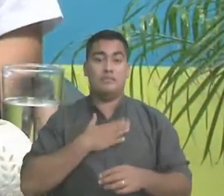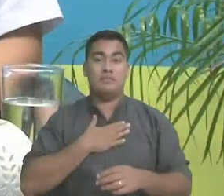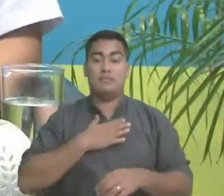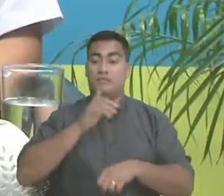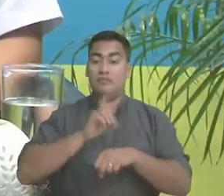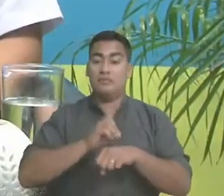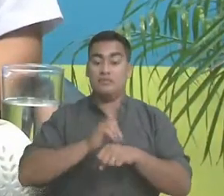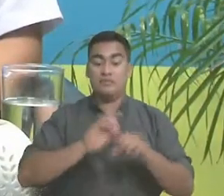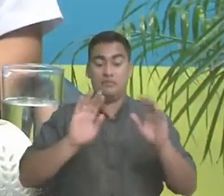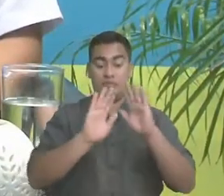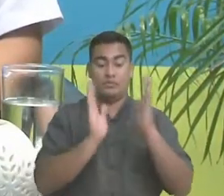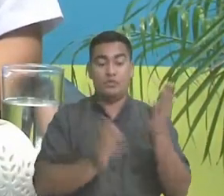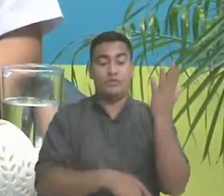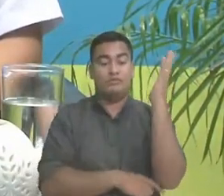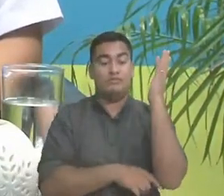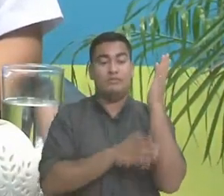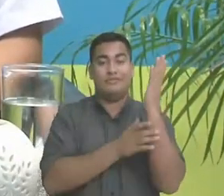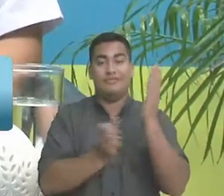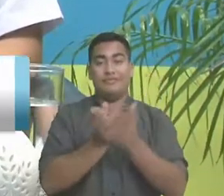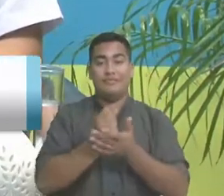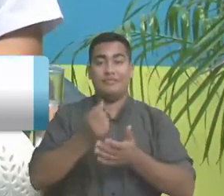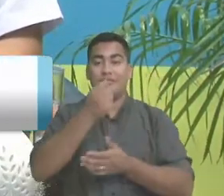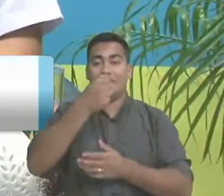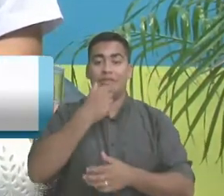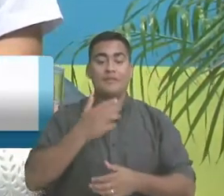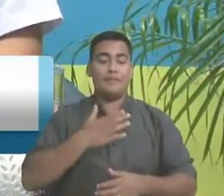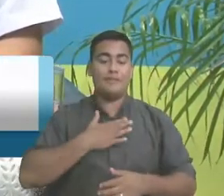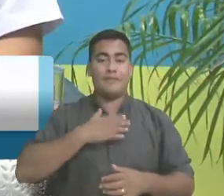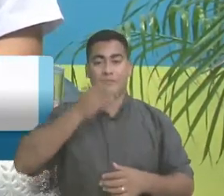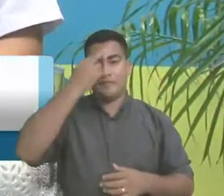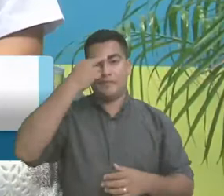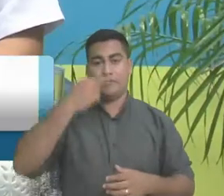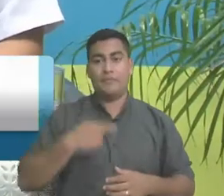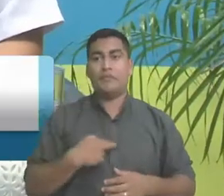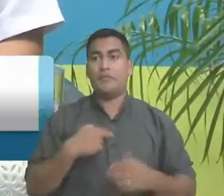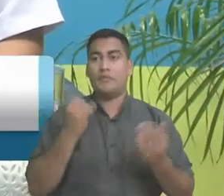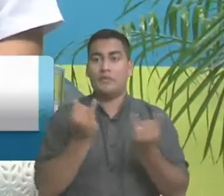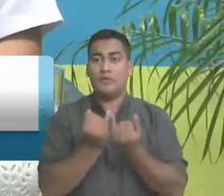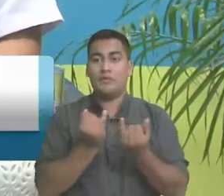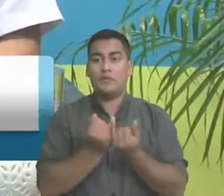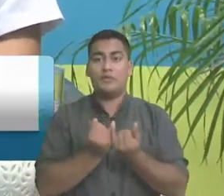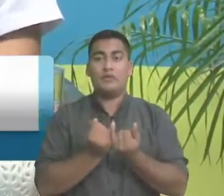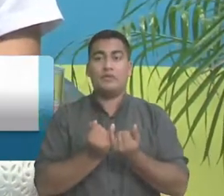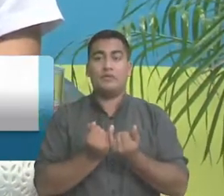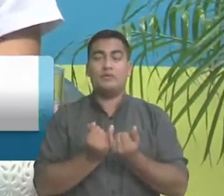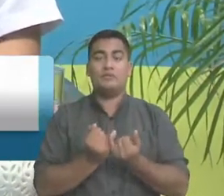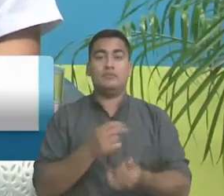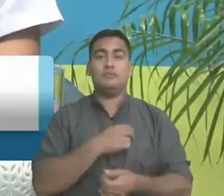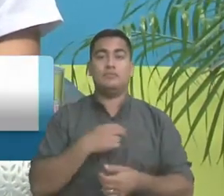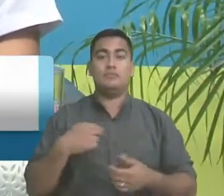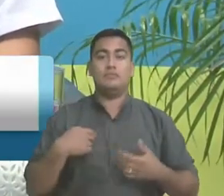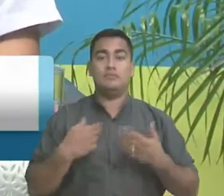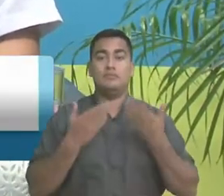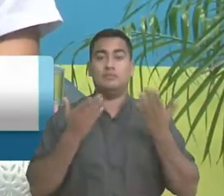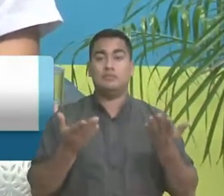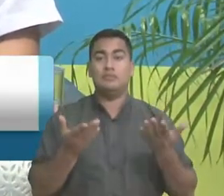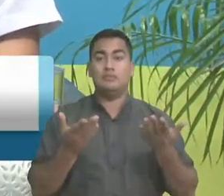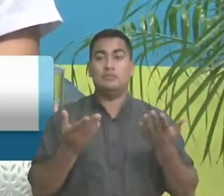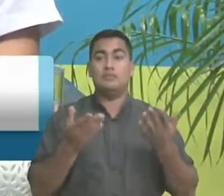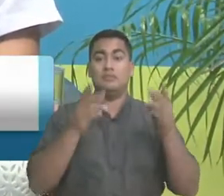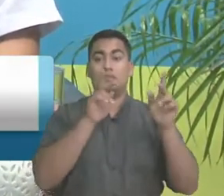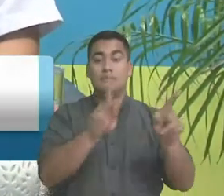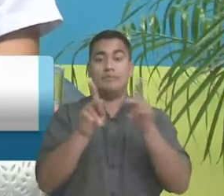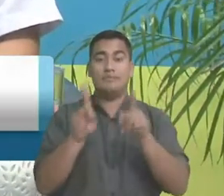del Centro de Salud Altagracia. Soy la encargada de también llevar a cabo el seguimiento de los pacientes con